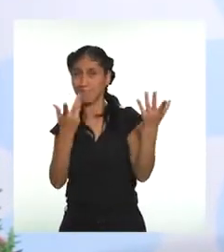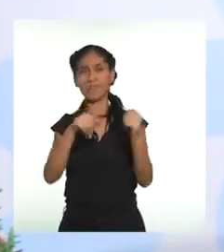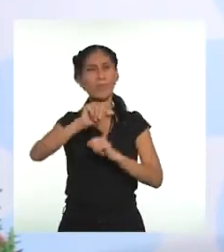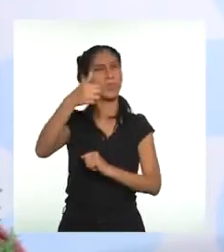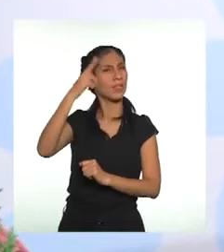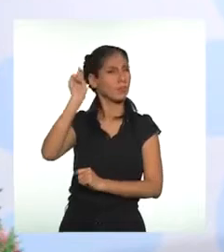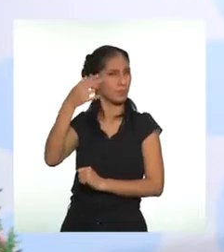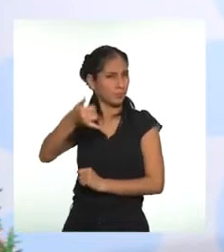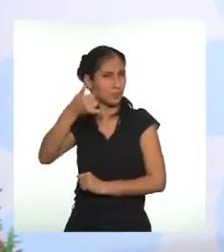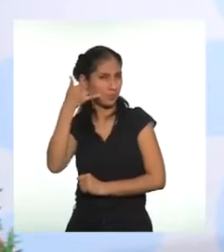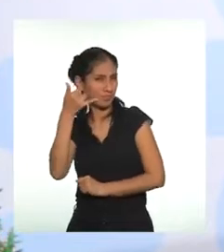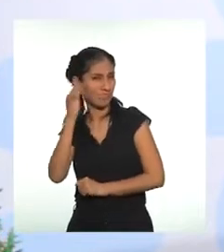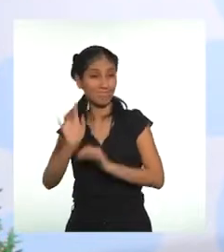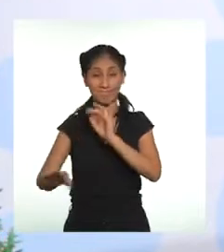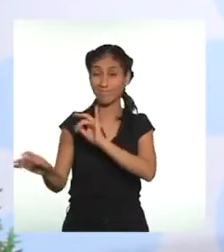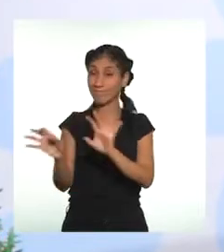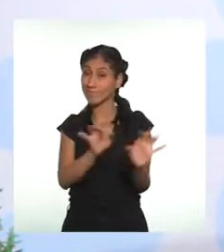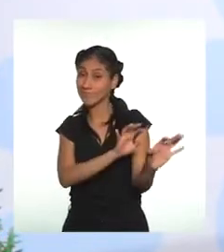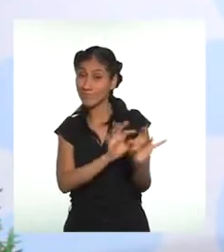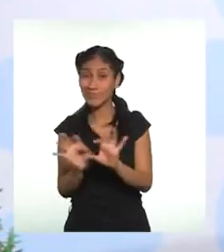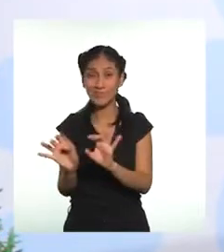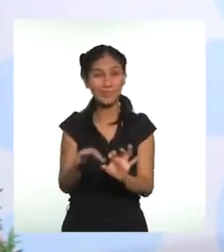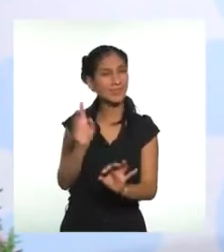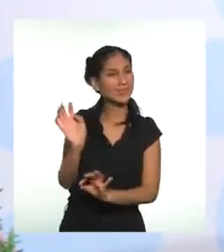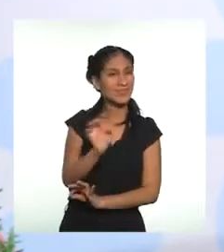más información.